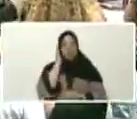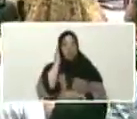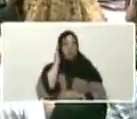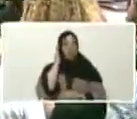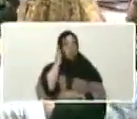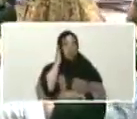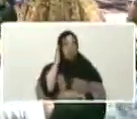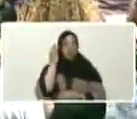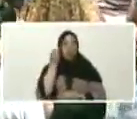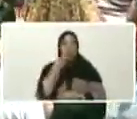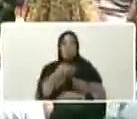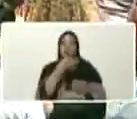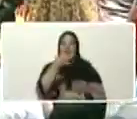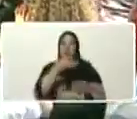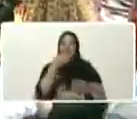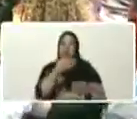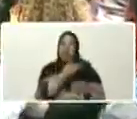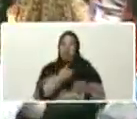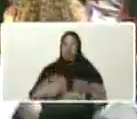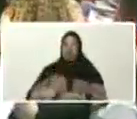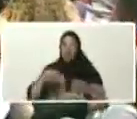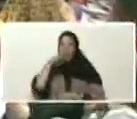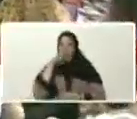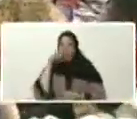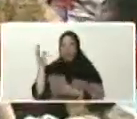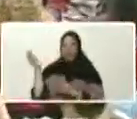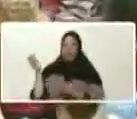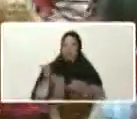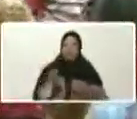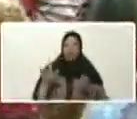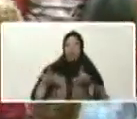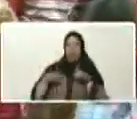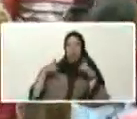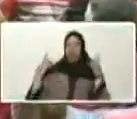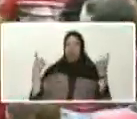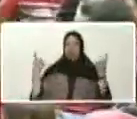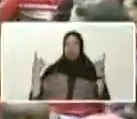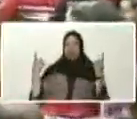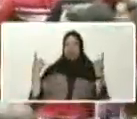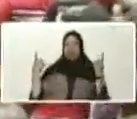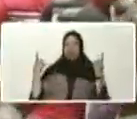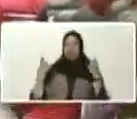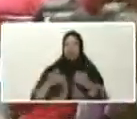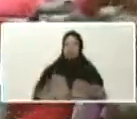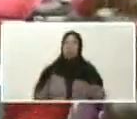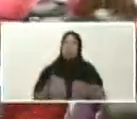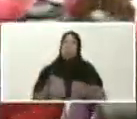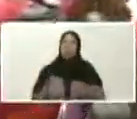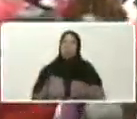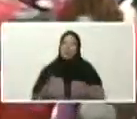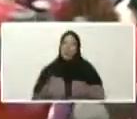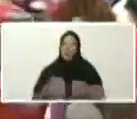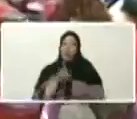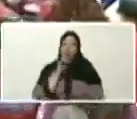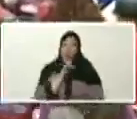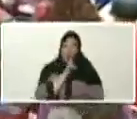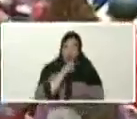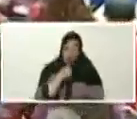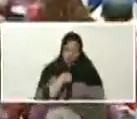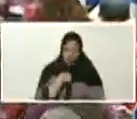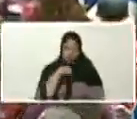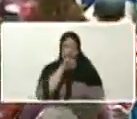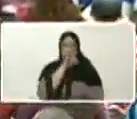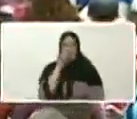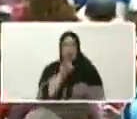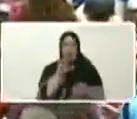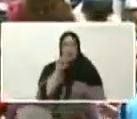Buenas tardes, presidente. Bienvenido a La Guaira. Gracias, muchas gracias. Bueno, mi nombre es Samantha León. Yo soy de